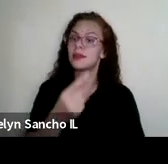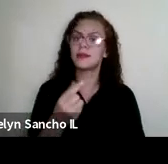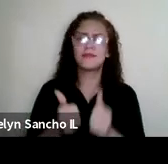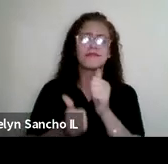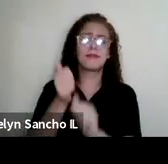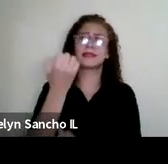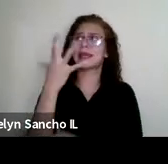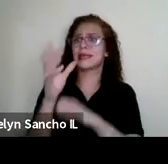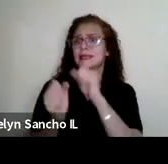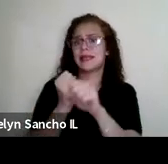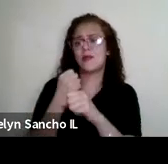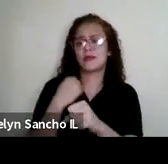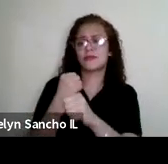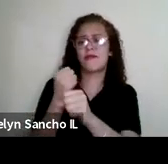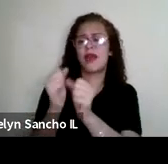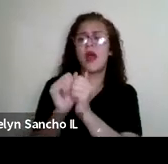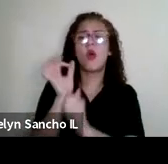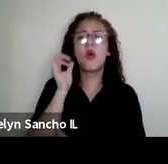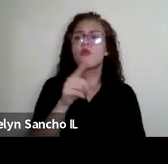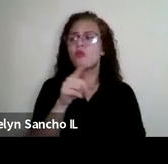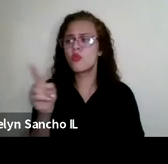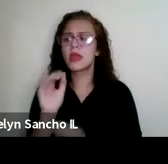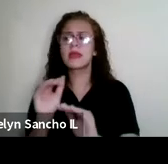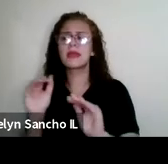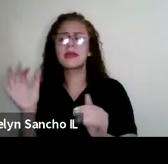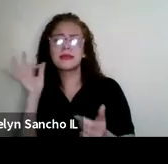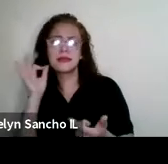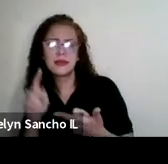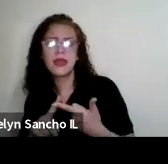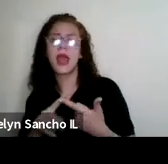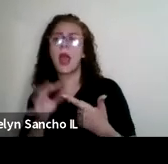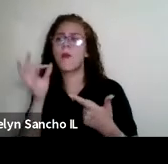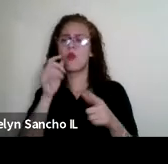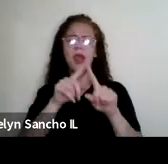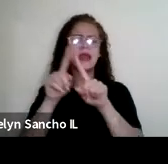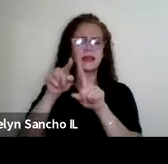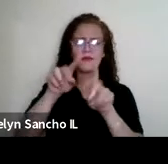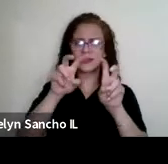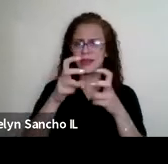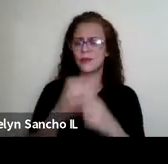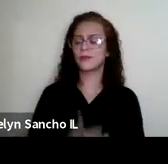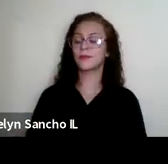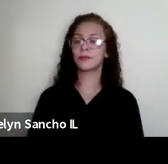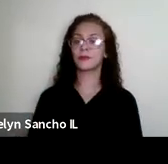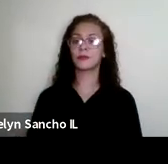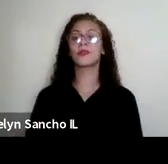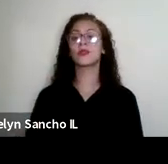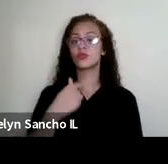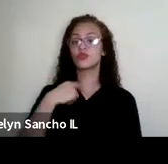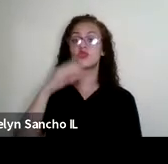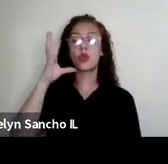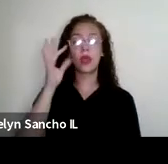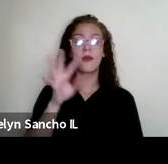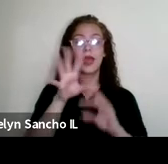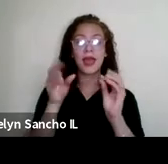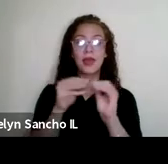años de trabajar con muchachas, con niñas, con mujeres en estos campos. Creo además, como